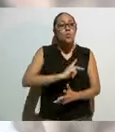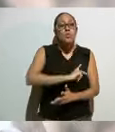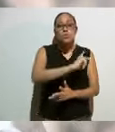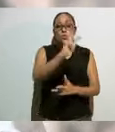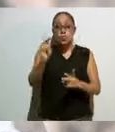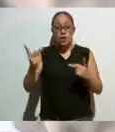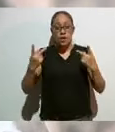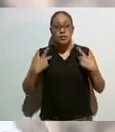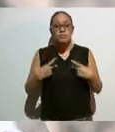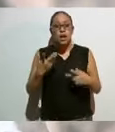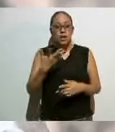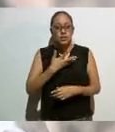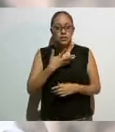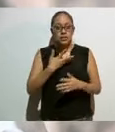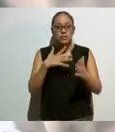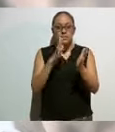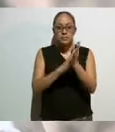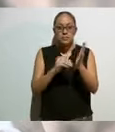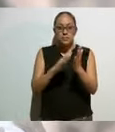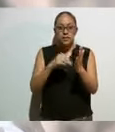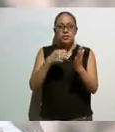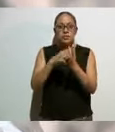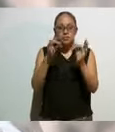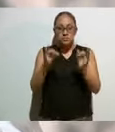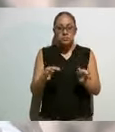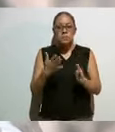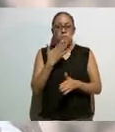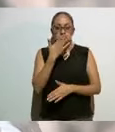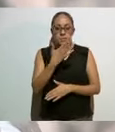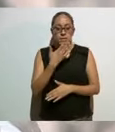escrituras, cuando ya